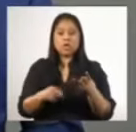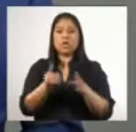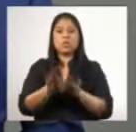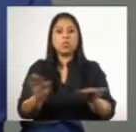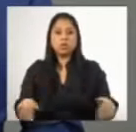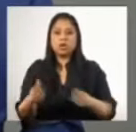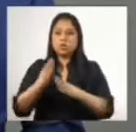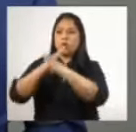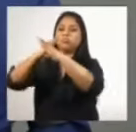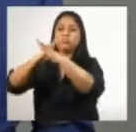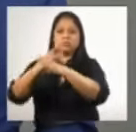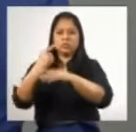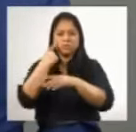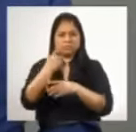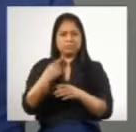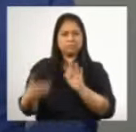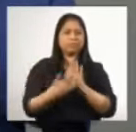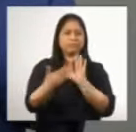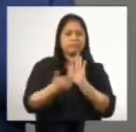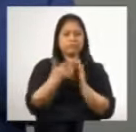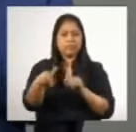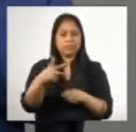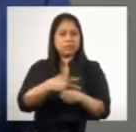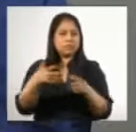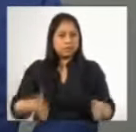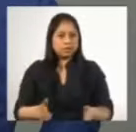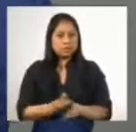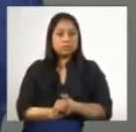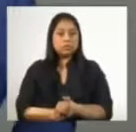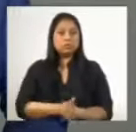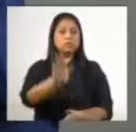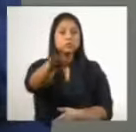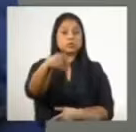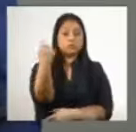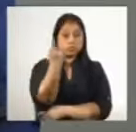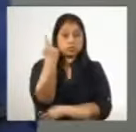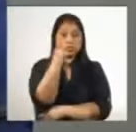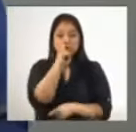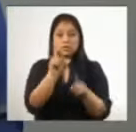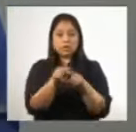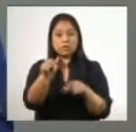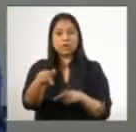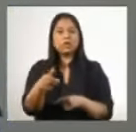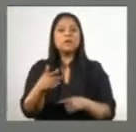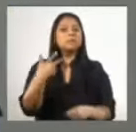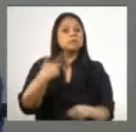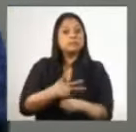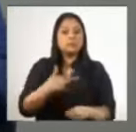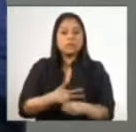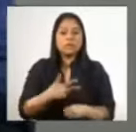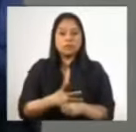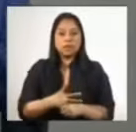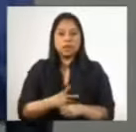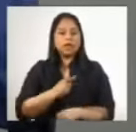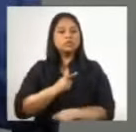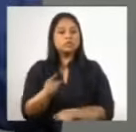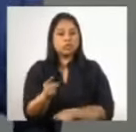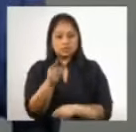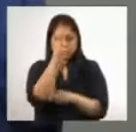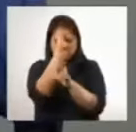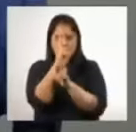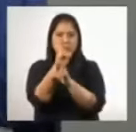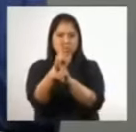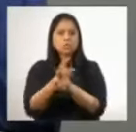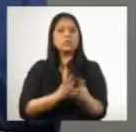nosotros los guatemaltecos. Quiero hacer énfasis en algo. En Guatemala somos respetuosos